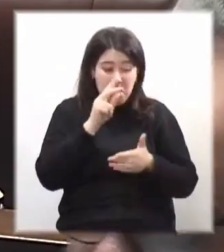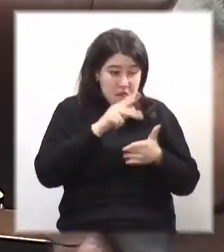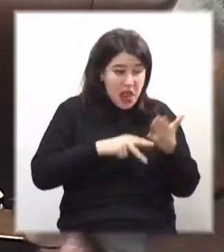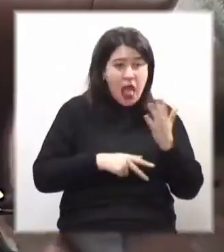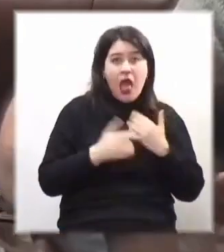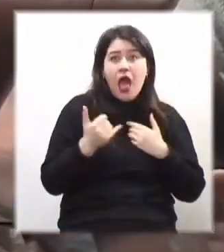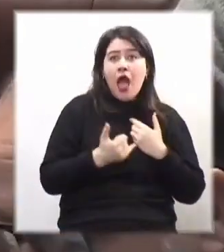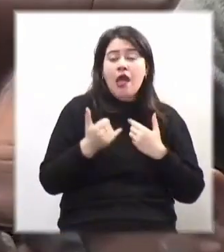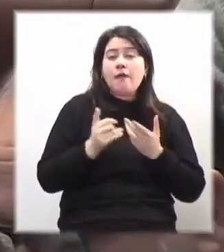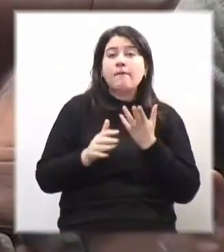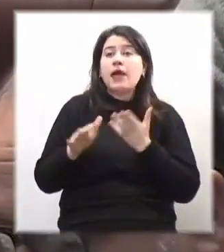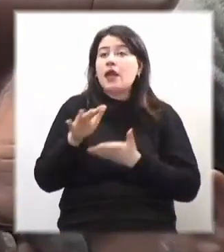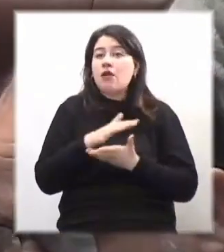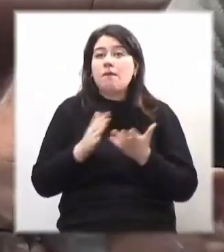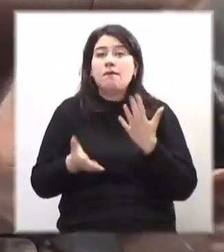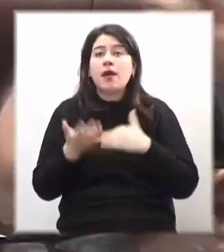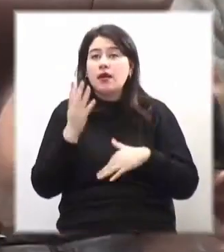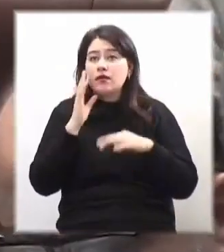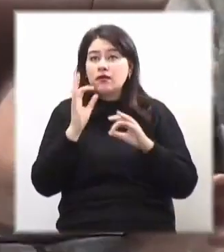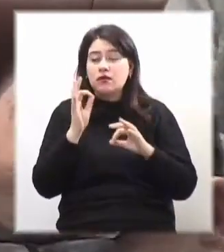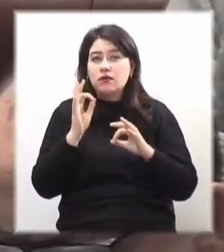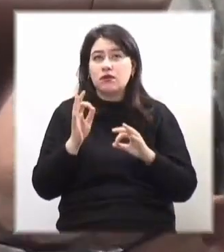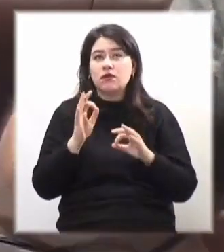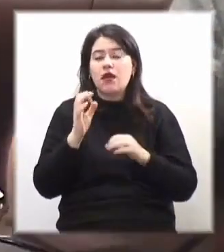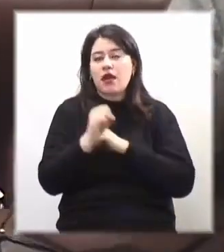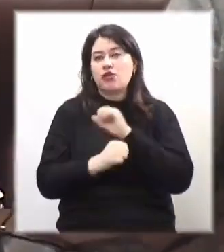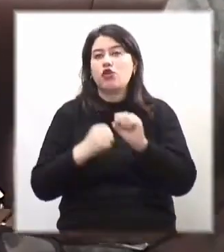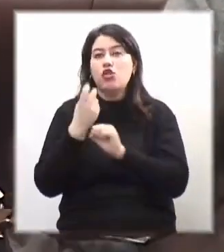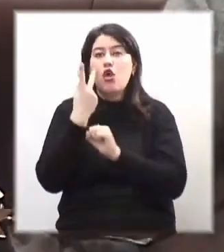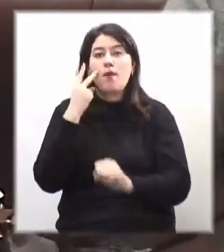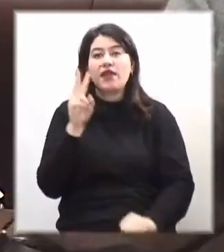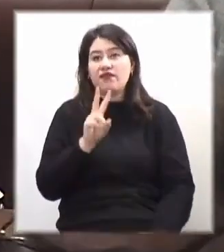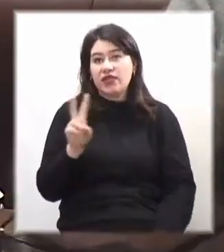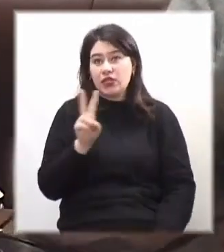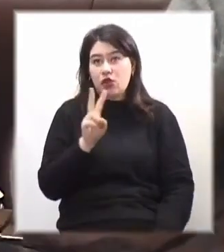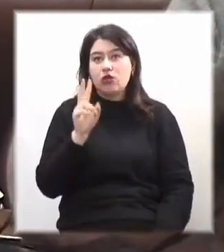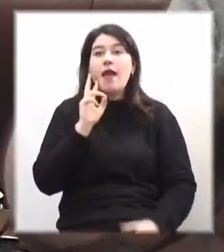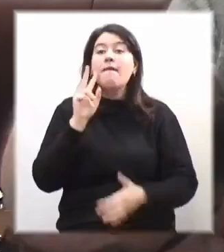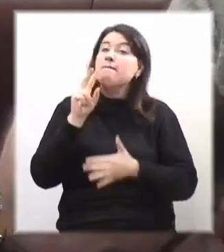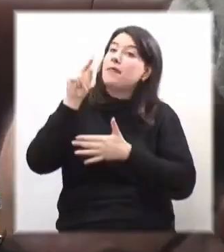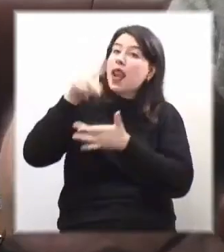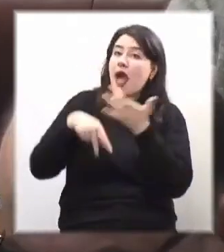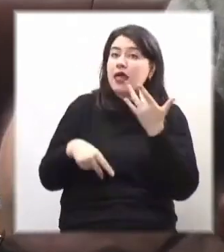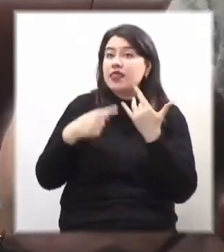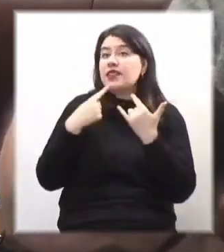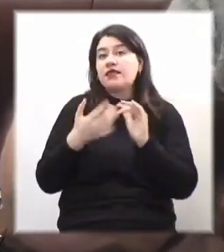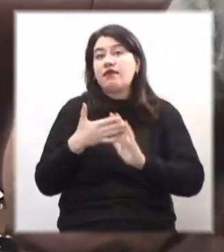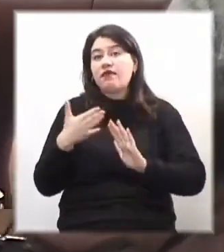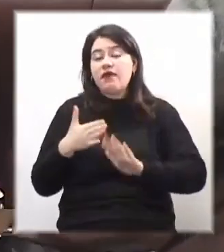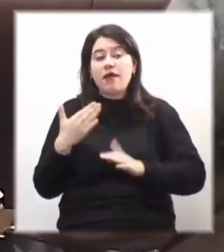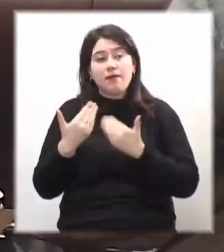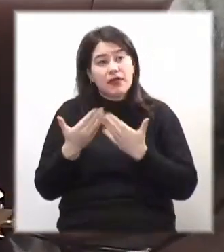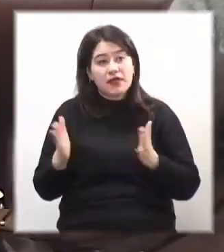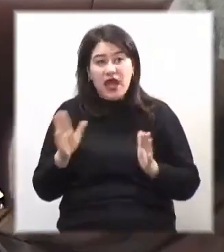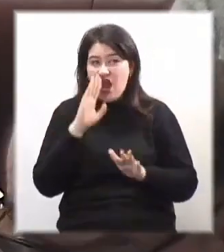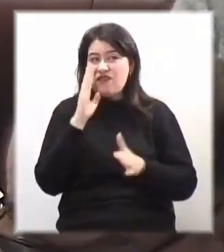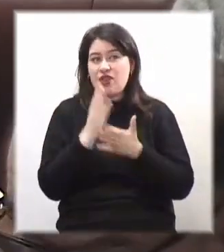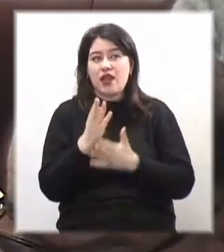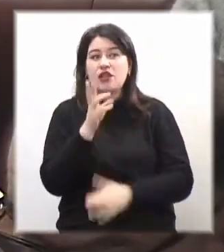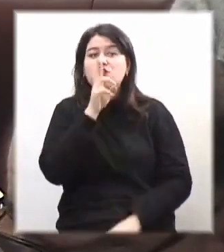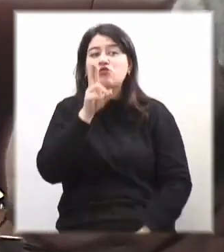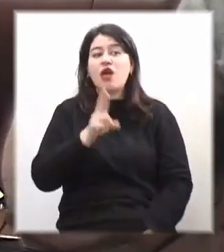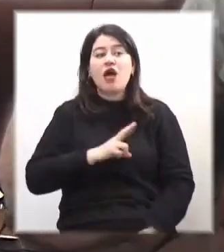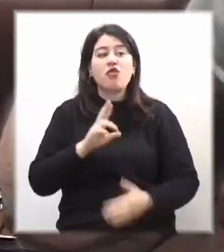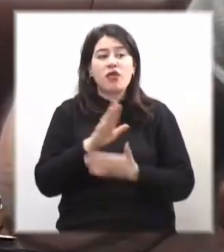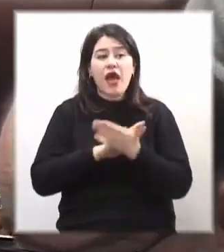fue el barrio más impactado por los homicidios en el año 2022 y ese plan que Aparentemente se estaba instrumentando no dio